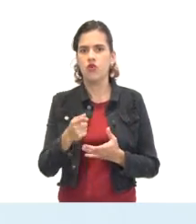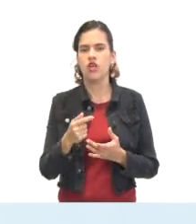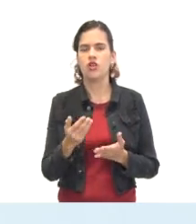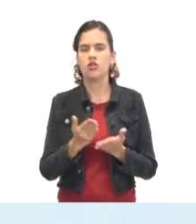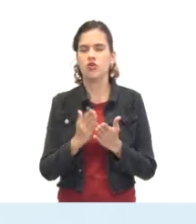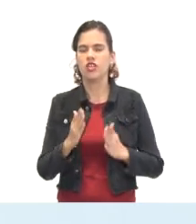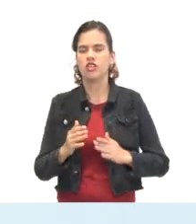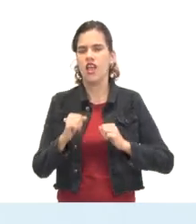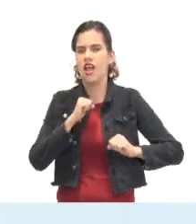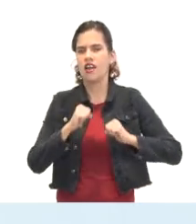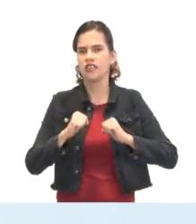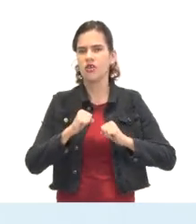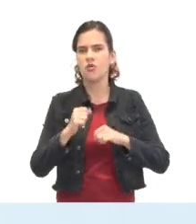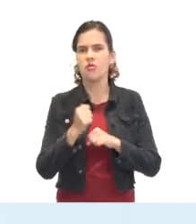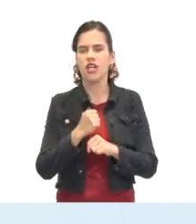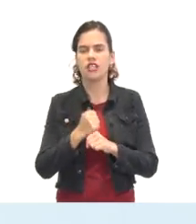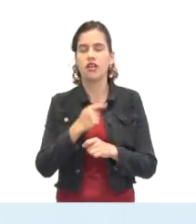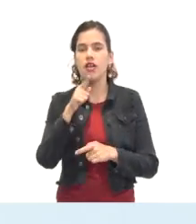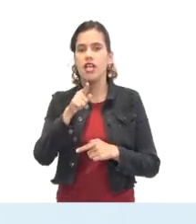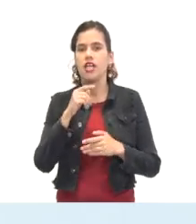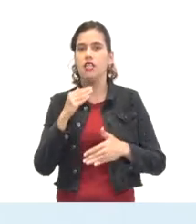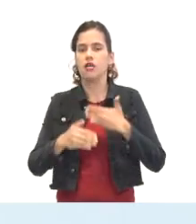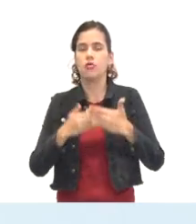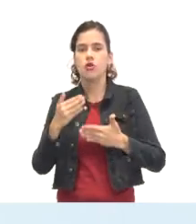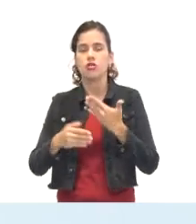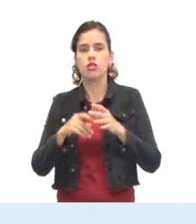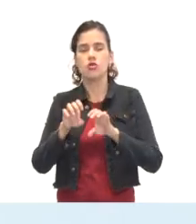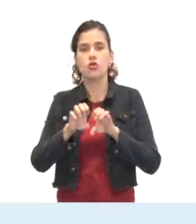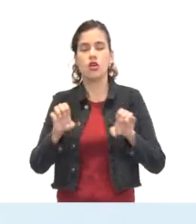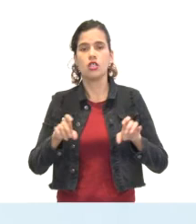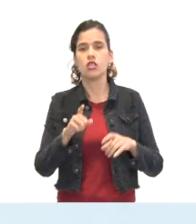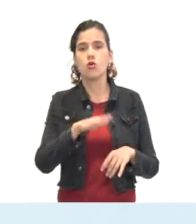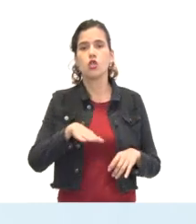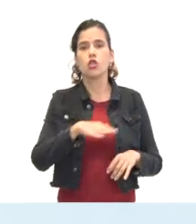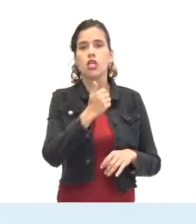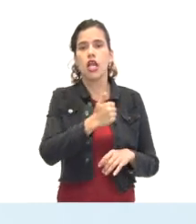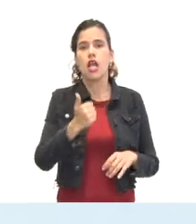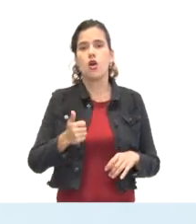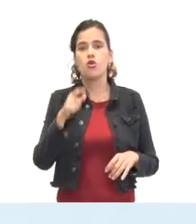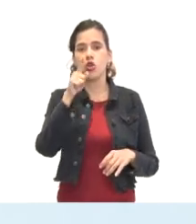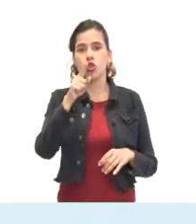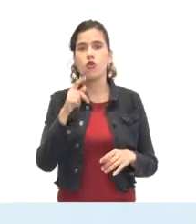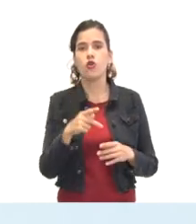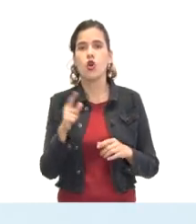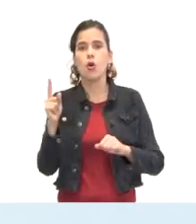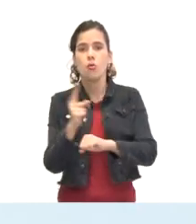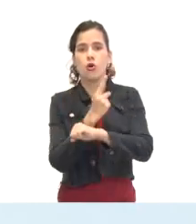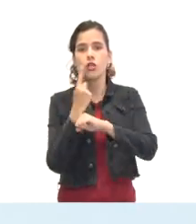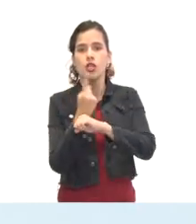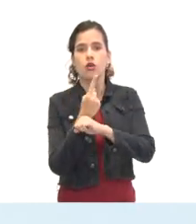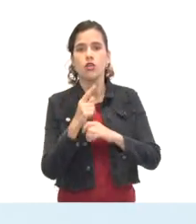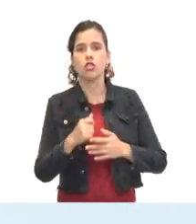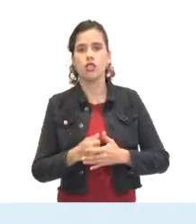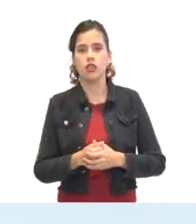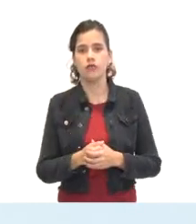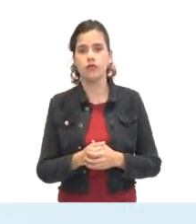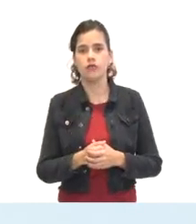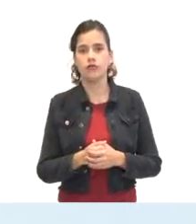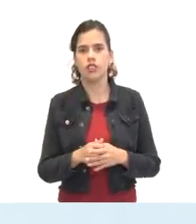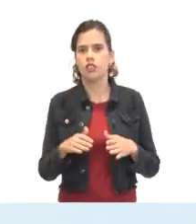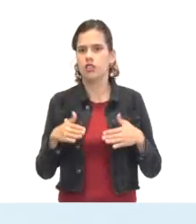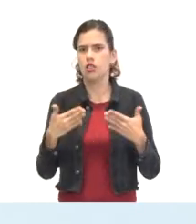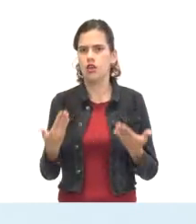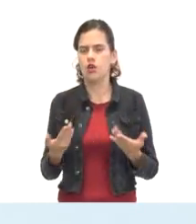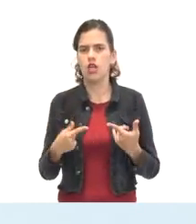activos para trabajar en este proceso educativo, donde cada uno de ellos fueron los protagonistas principales de lo que